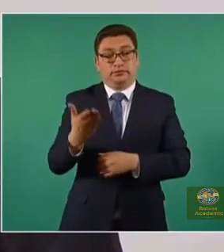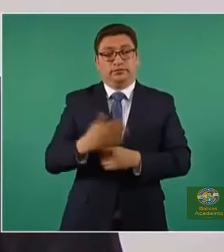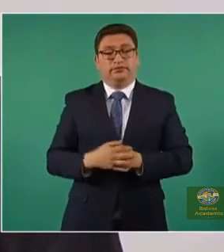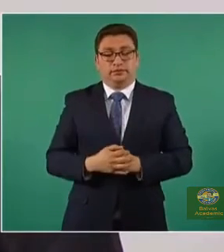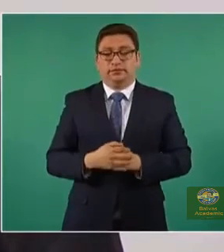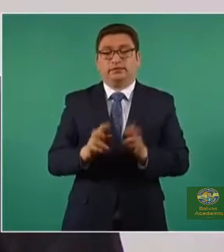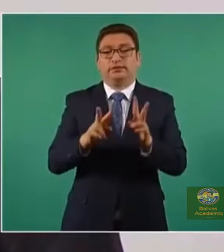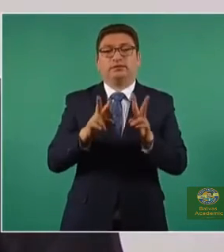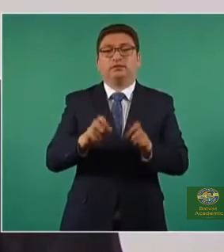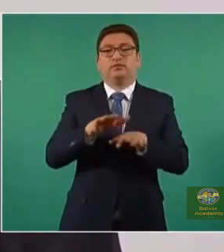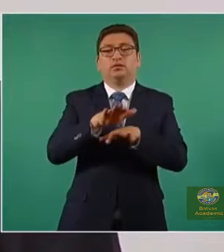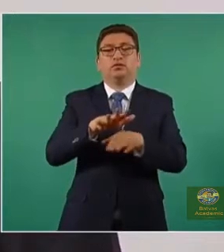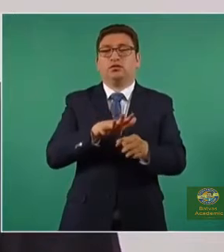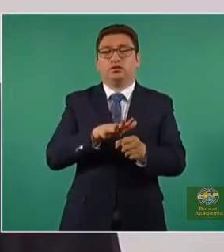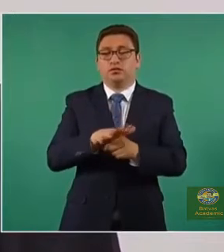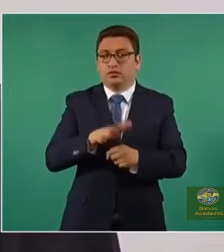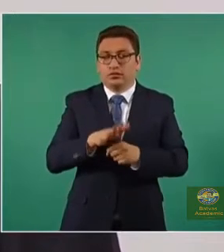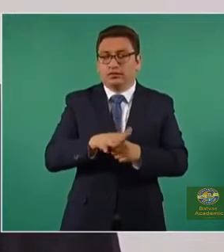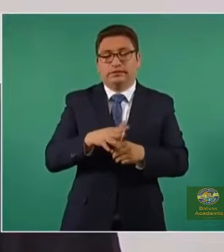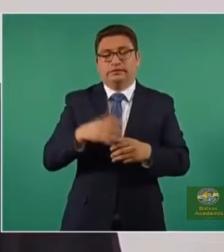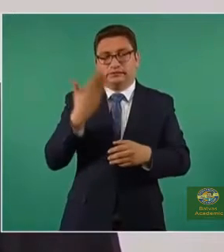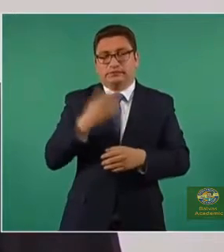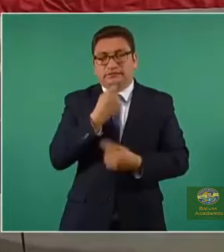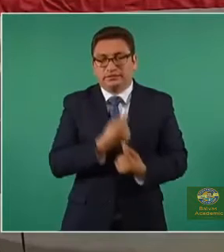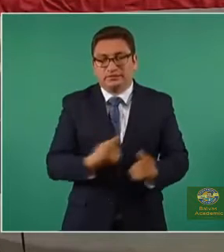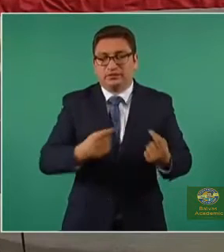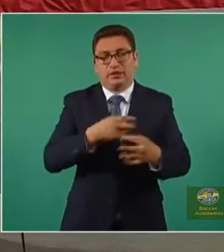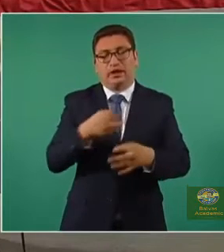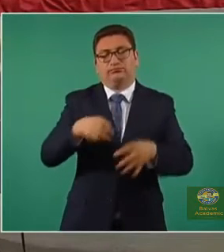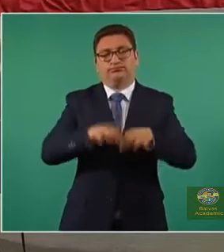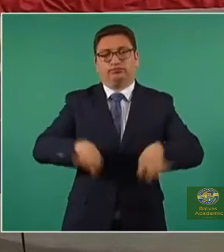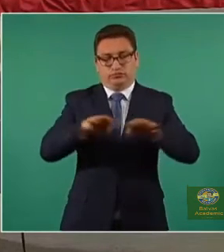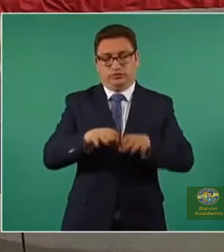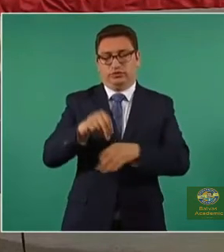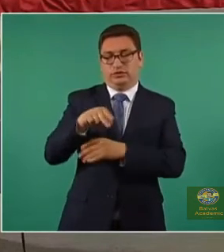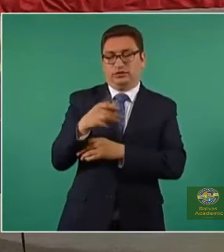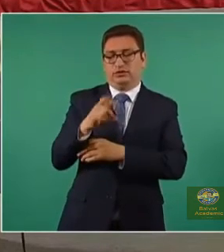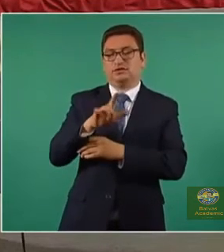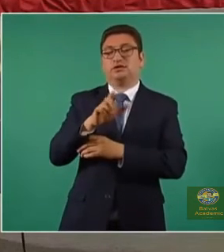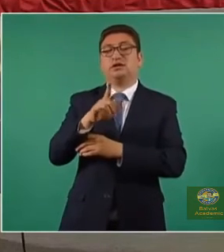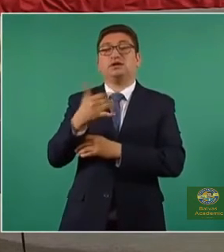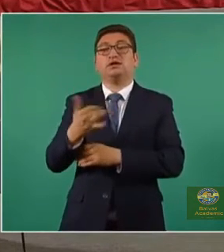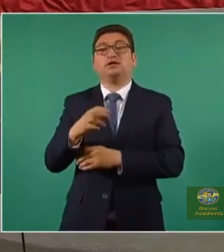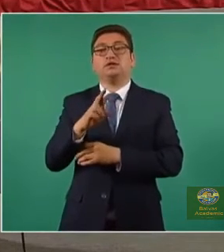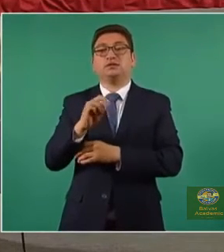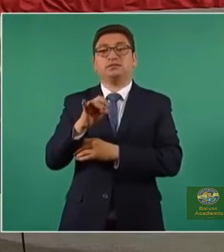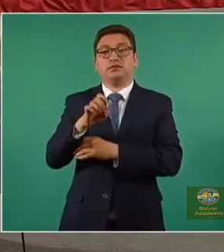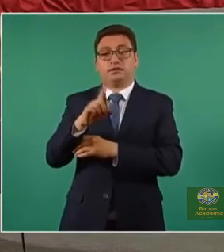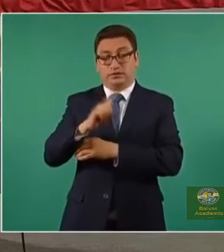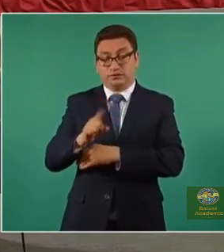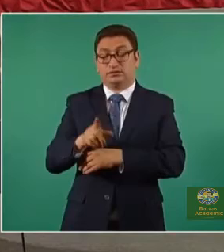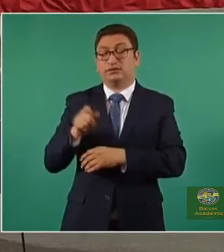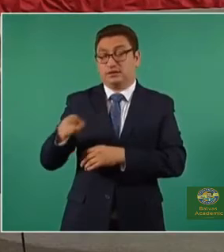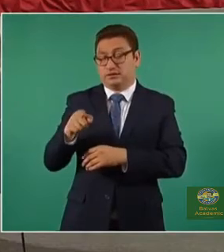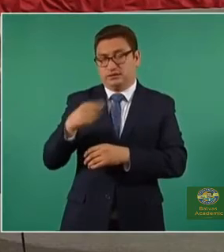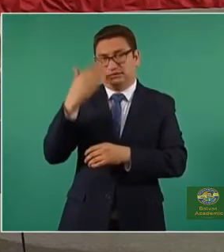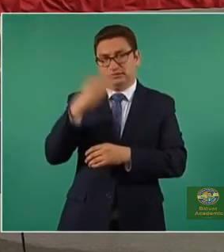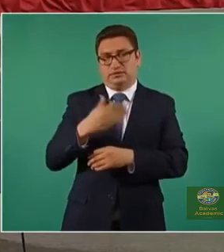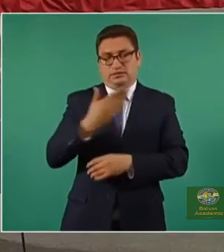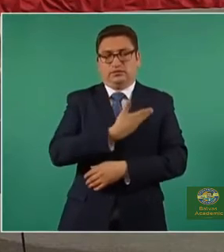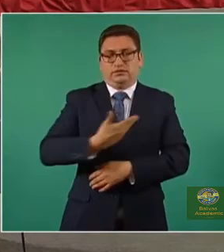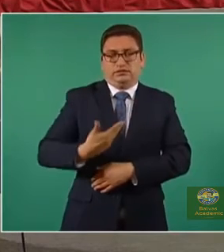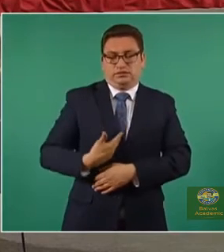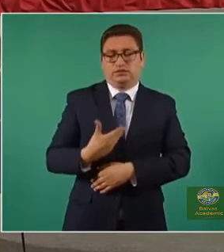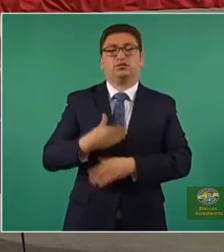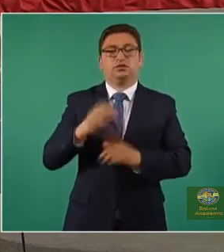en lo que se refiere a la importancia de nuestros pequeños. Y Nayeli Ramírez Hernández, que es precisamente también nuestra presidenta